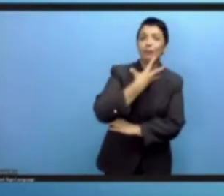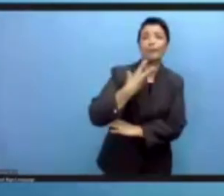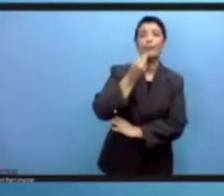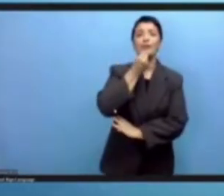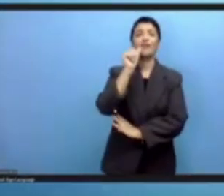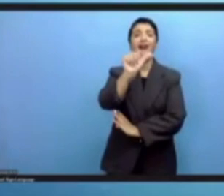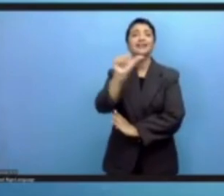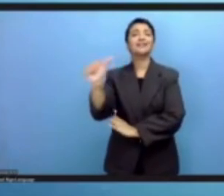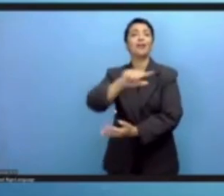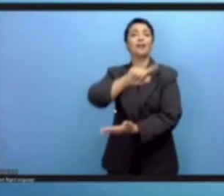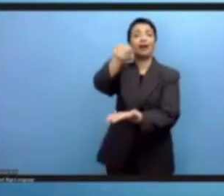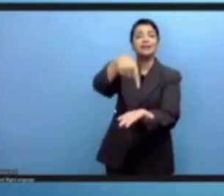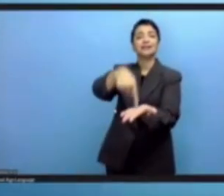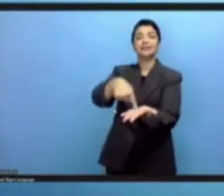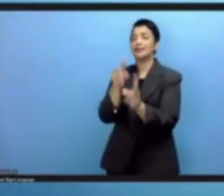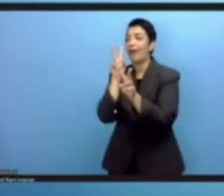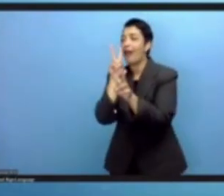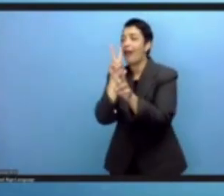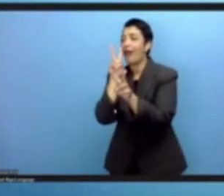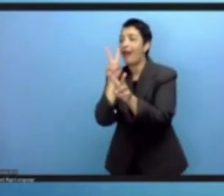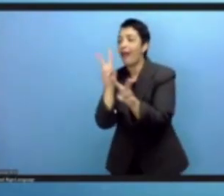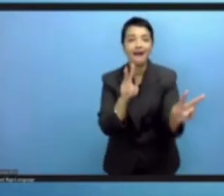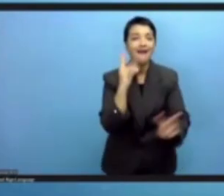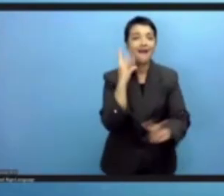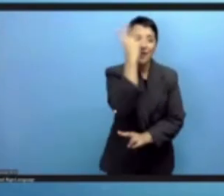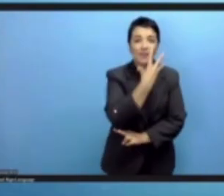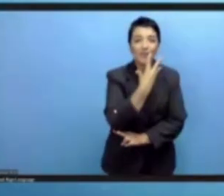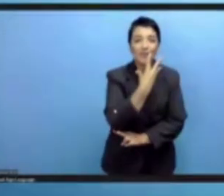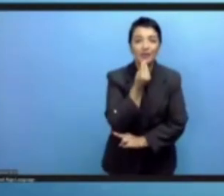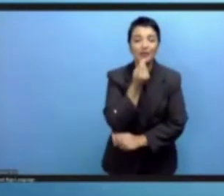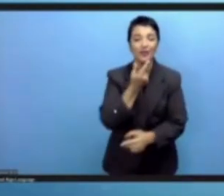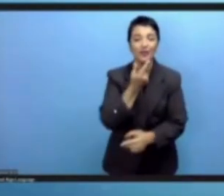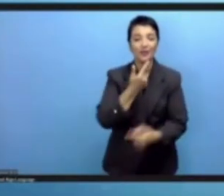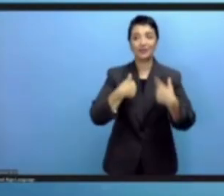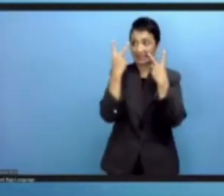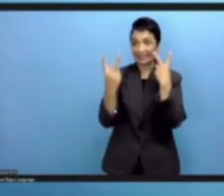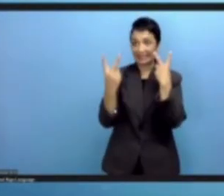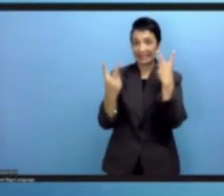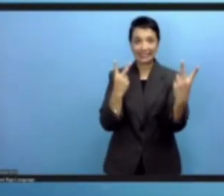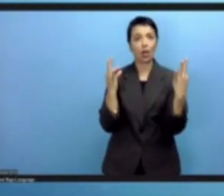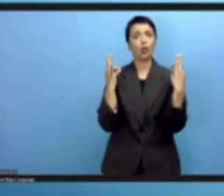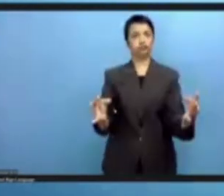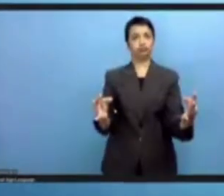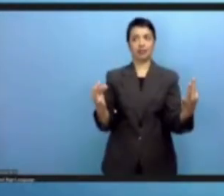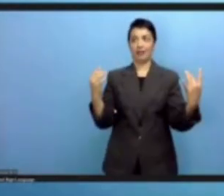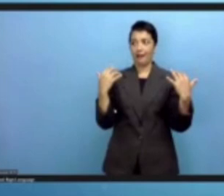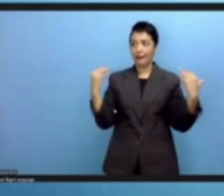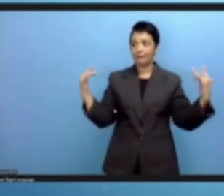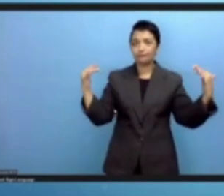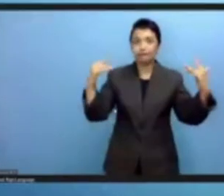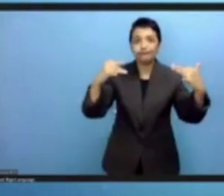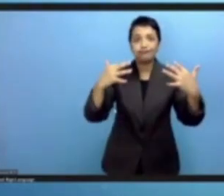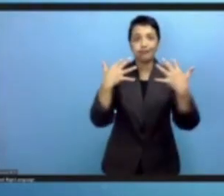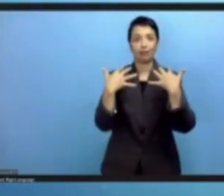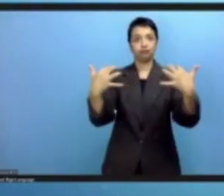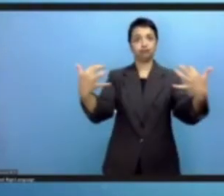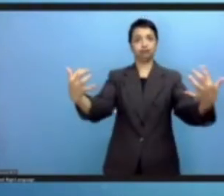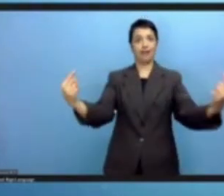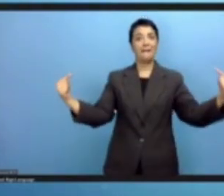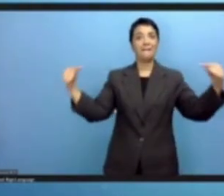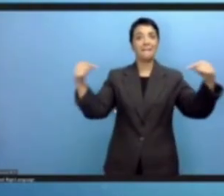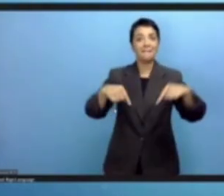en elizabeba en esta hermosa ciudad y es un placer ver al igf